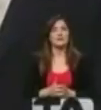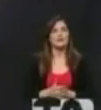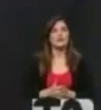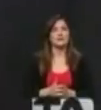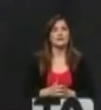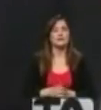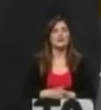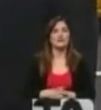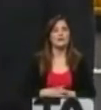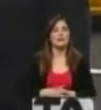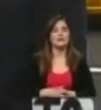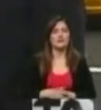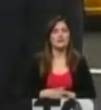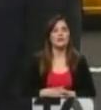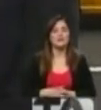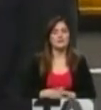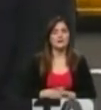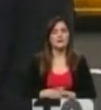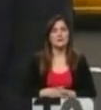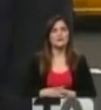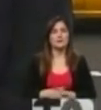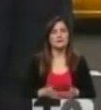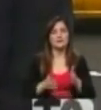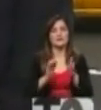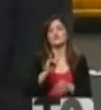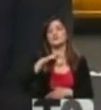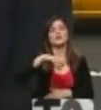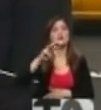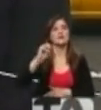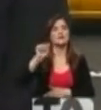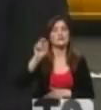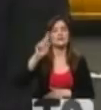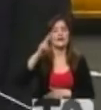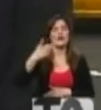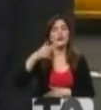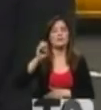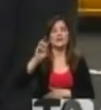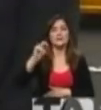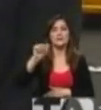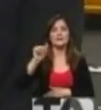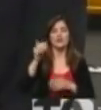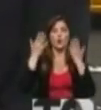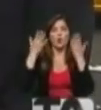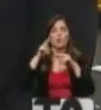nos pregunta Jorge sobre las obras de mitigación en la calle La Marchena, que fueron obras que ustedes se